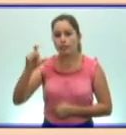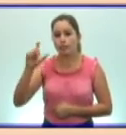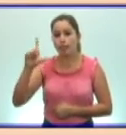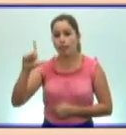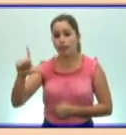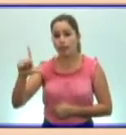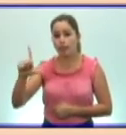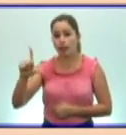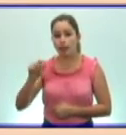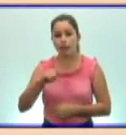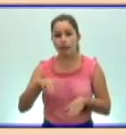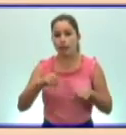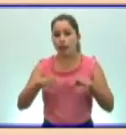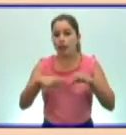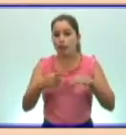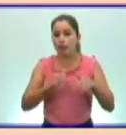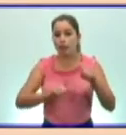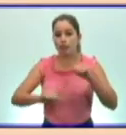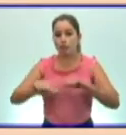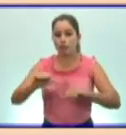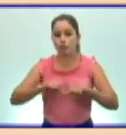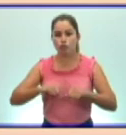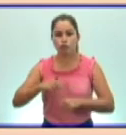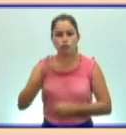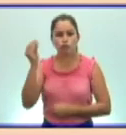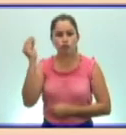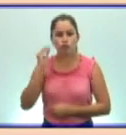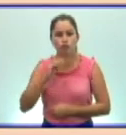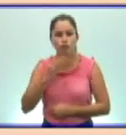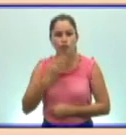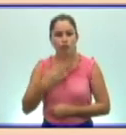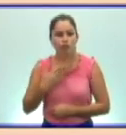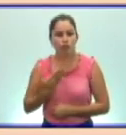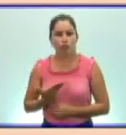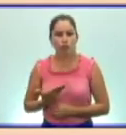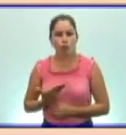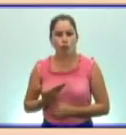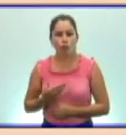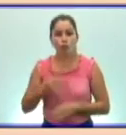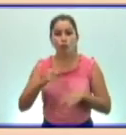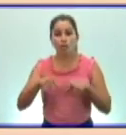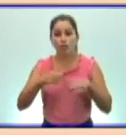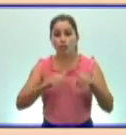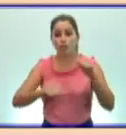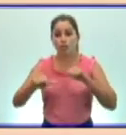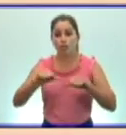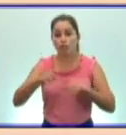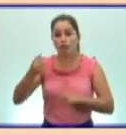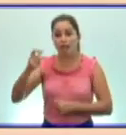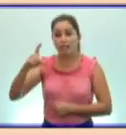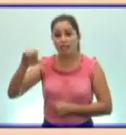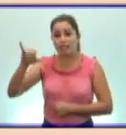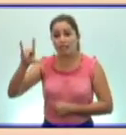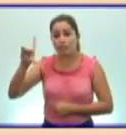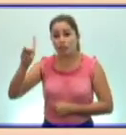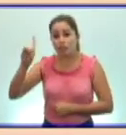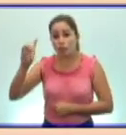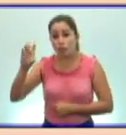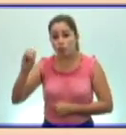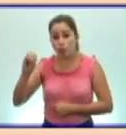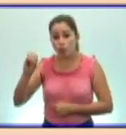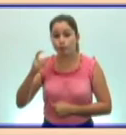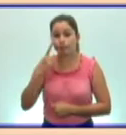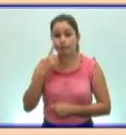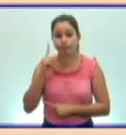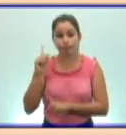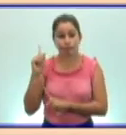refiriendo ya a la disolución. Esta disolución se conoce como disolución de ácido clorhídrico, es ácido clorhídrico. Pero recuerden